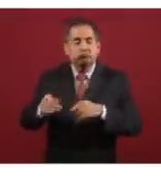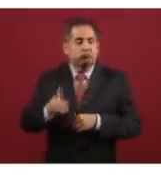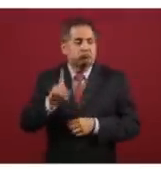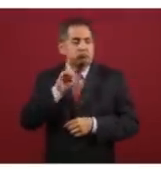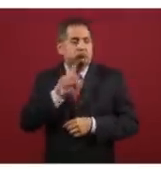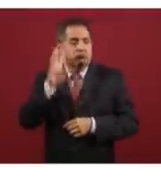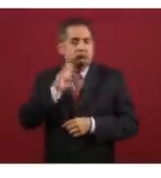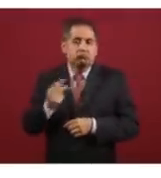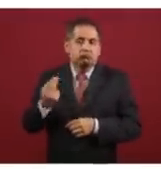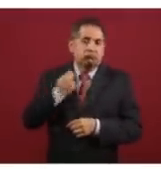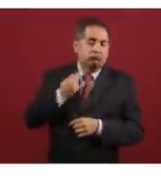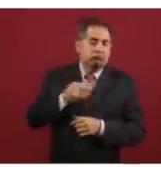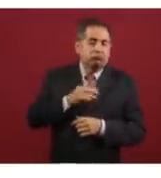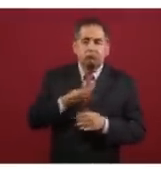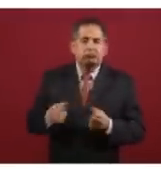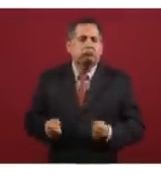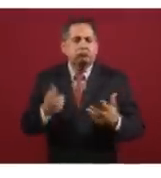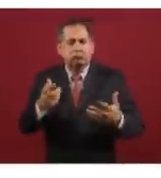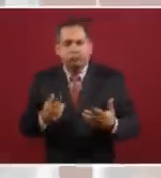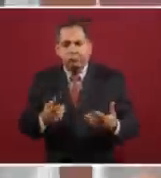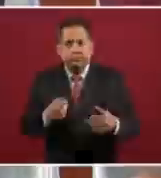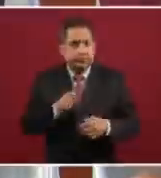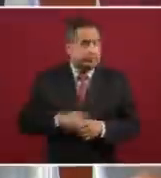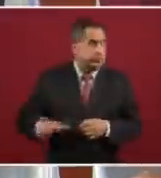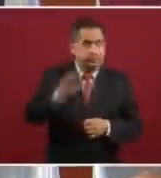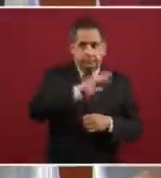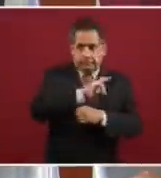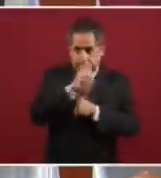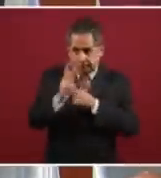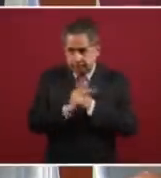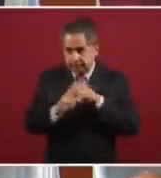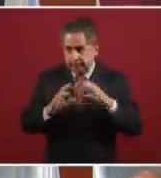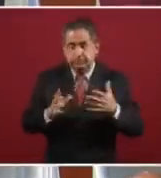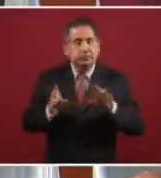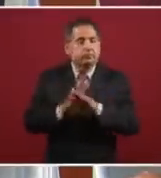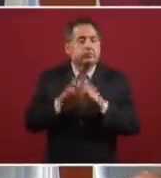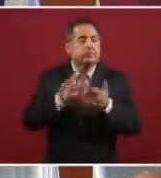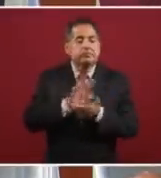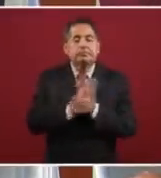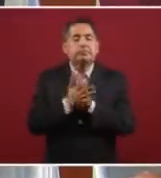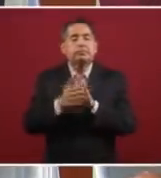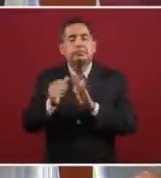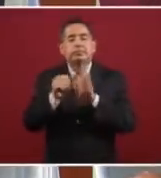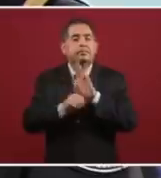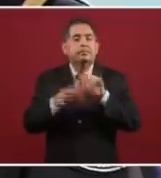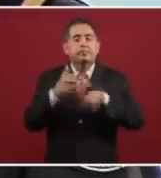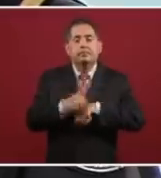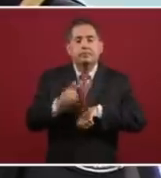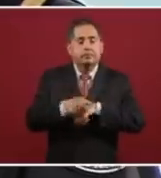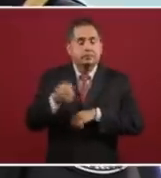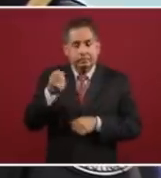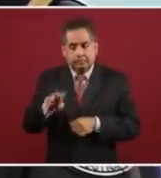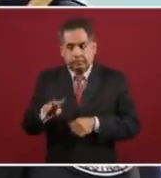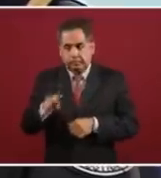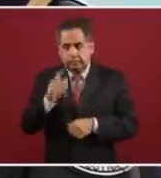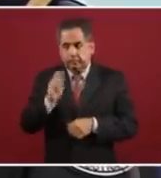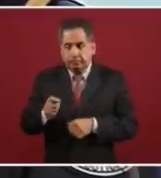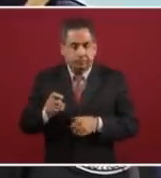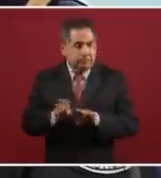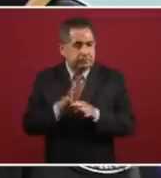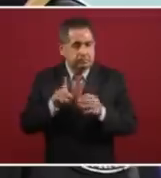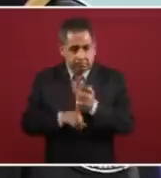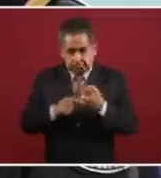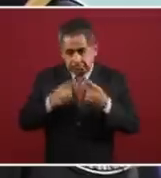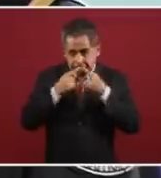feminicidio, tanto el número de casos de feminicidio en el país como la reforma al artículo 19, en el que el feminicidio ya